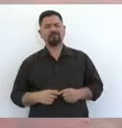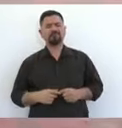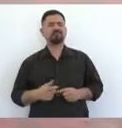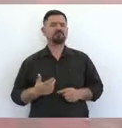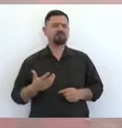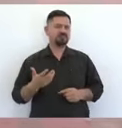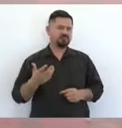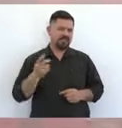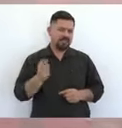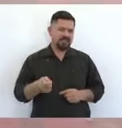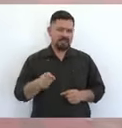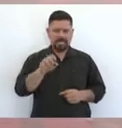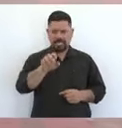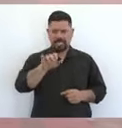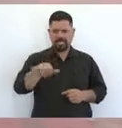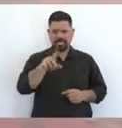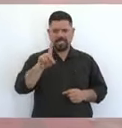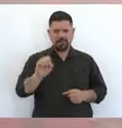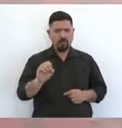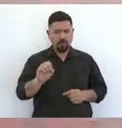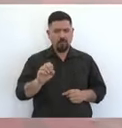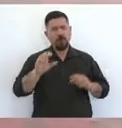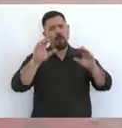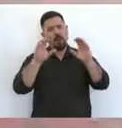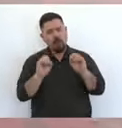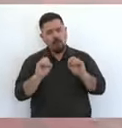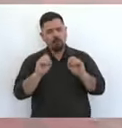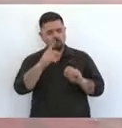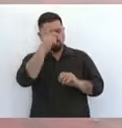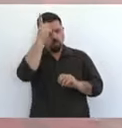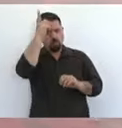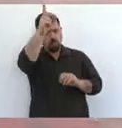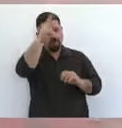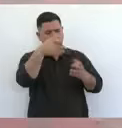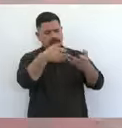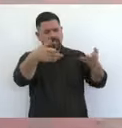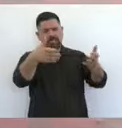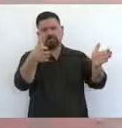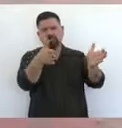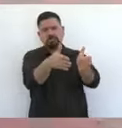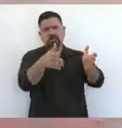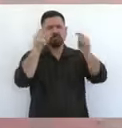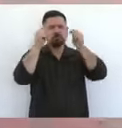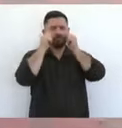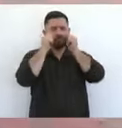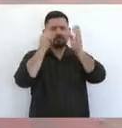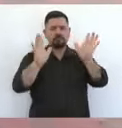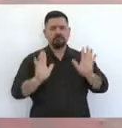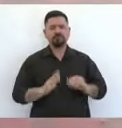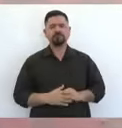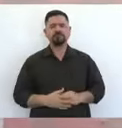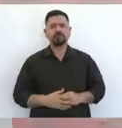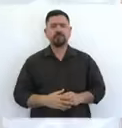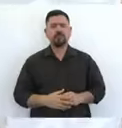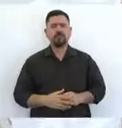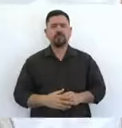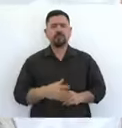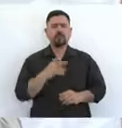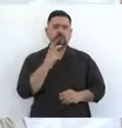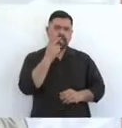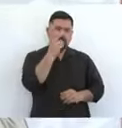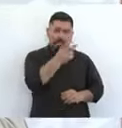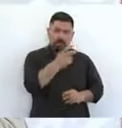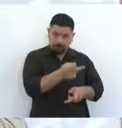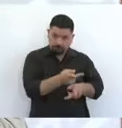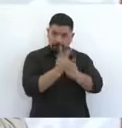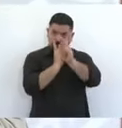sea ejido, repito, o pequeña propiedad. Y no es